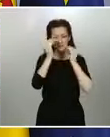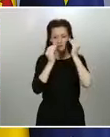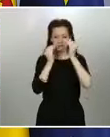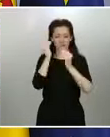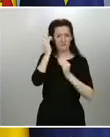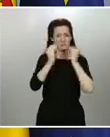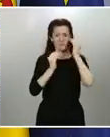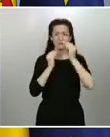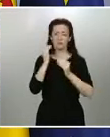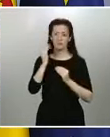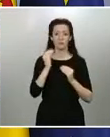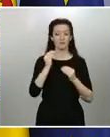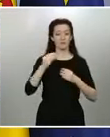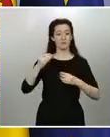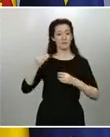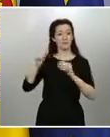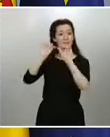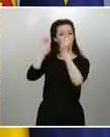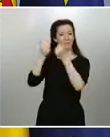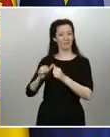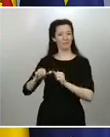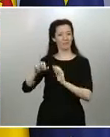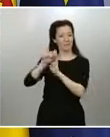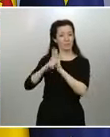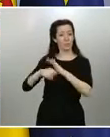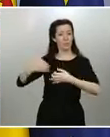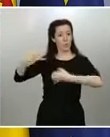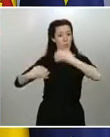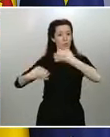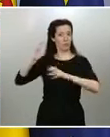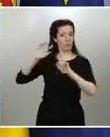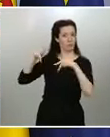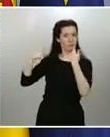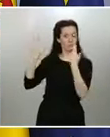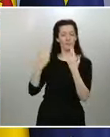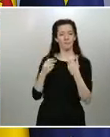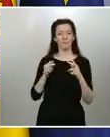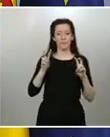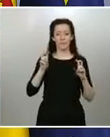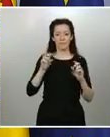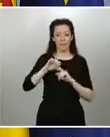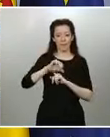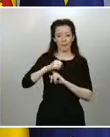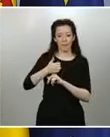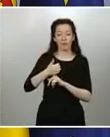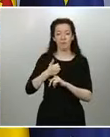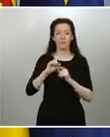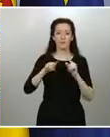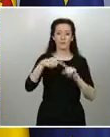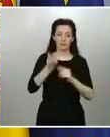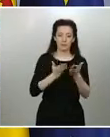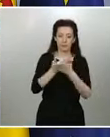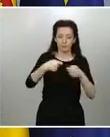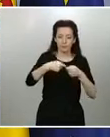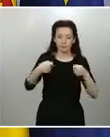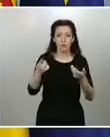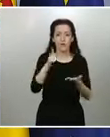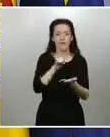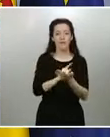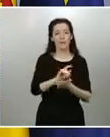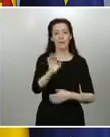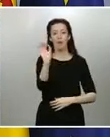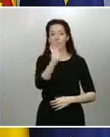de su aprobación y sucesivas prórrogas como en lo que se refiere a su propio alcance que fue una medida